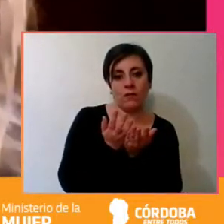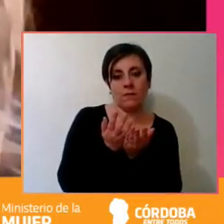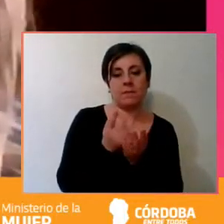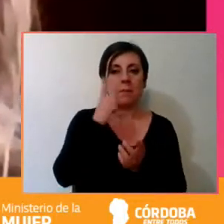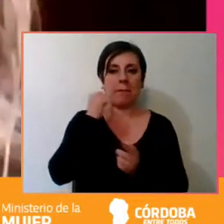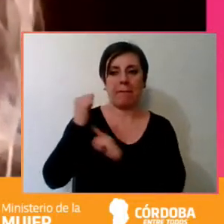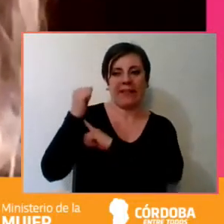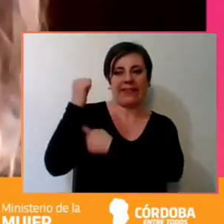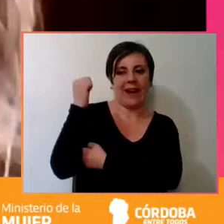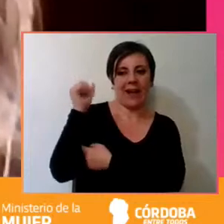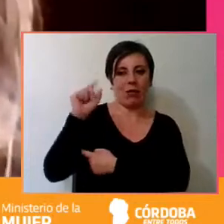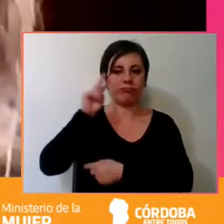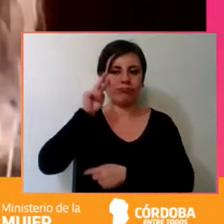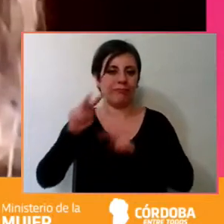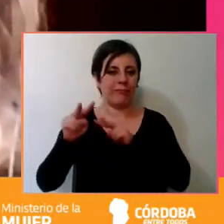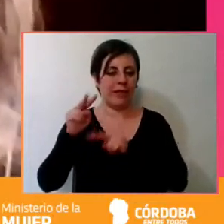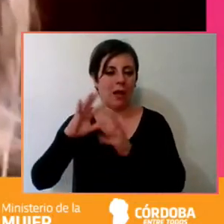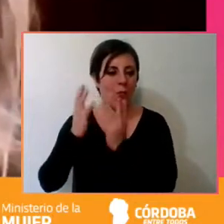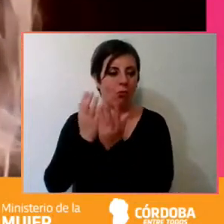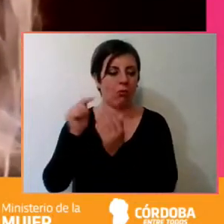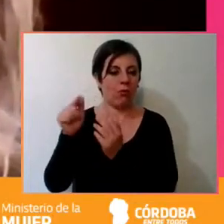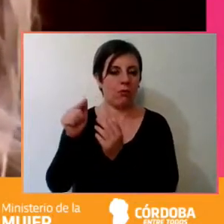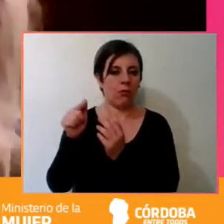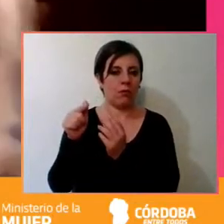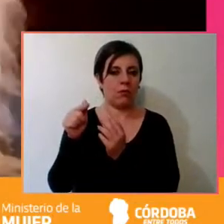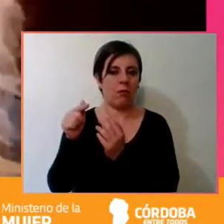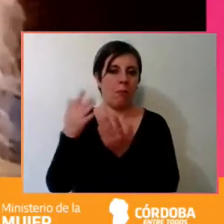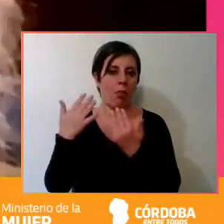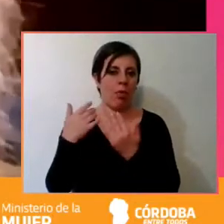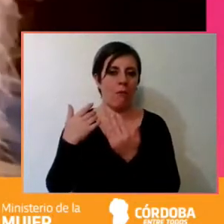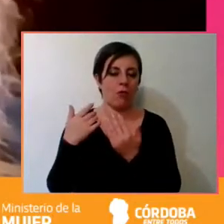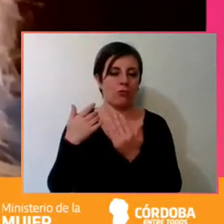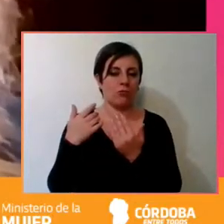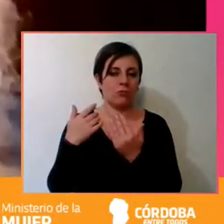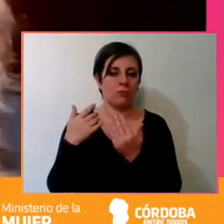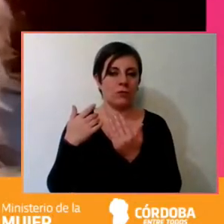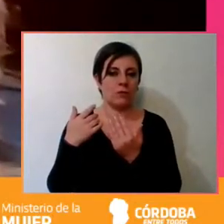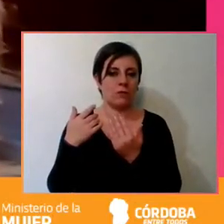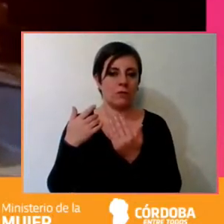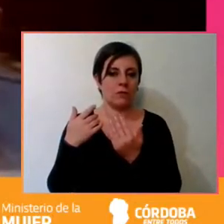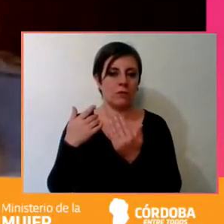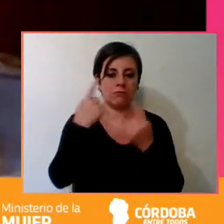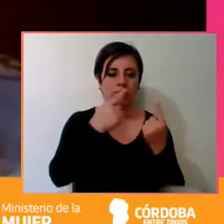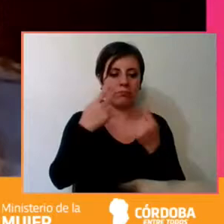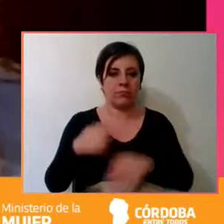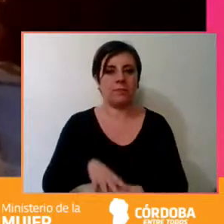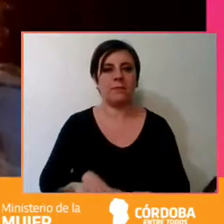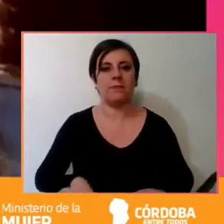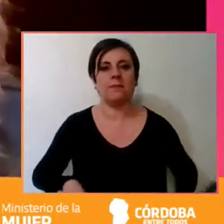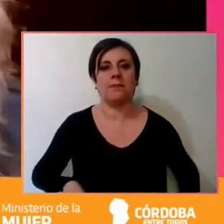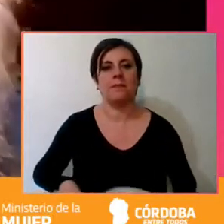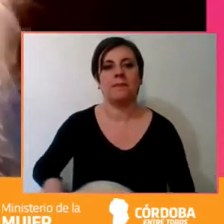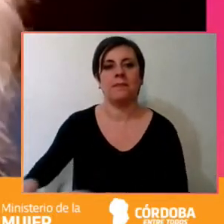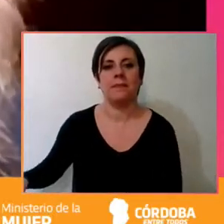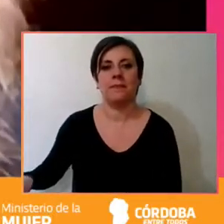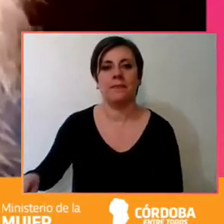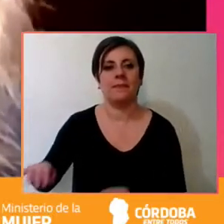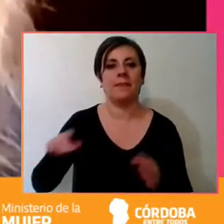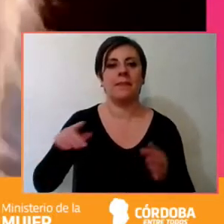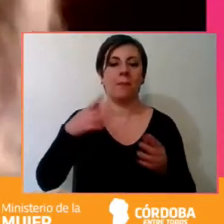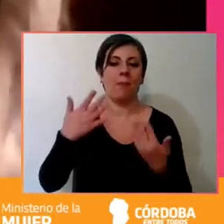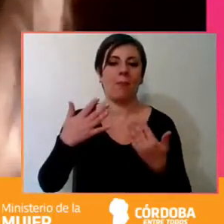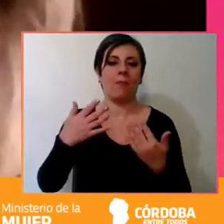patriarcado y con el cual podemos ir haciendo lugares distintos. Y, por supuesto,